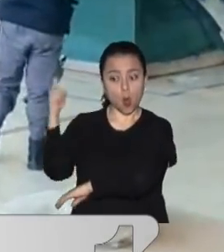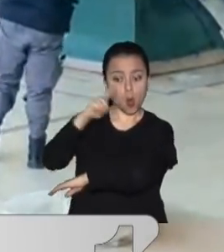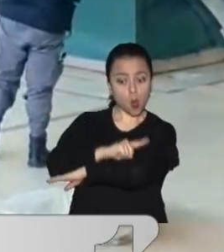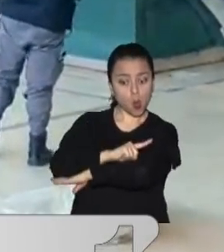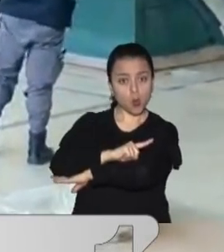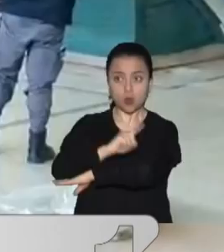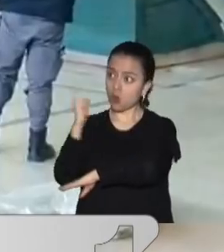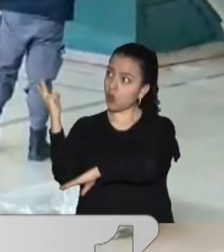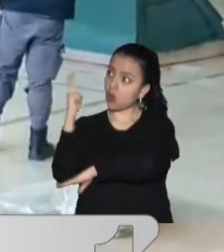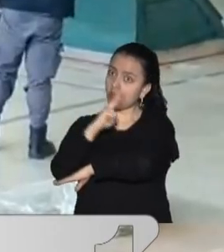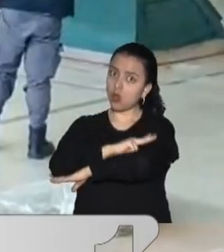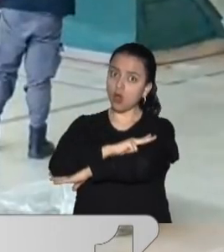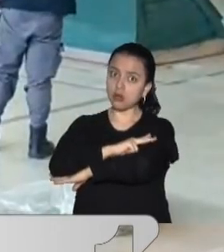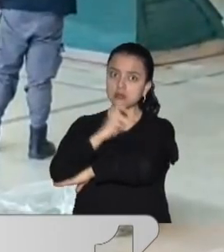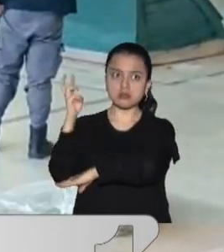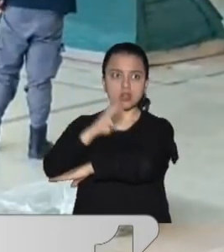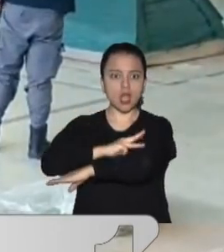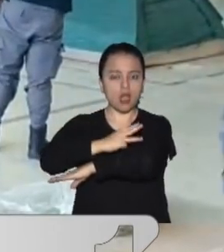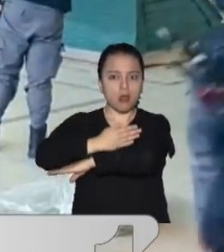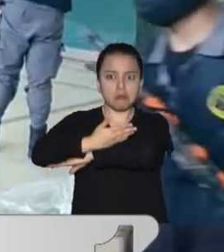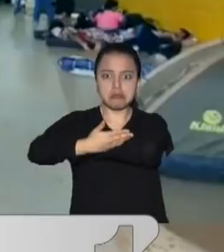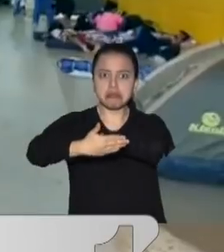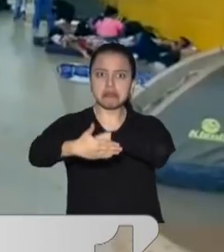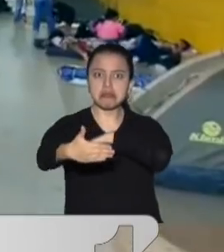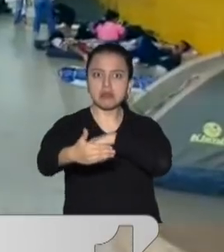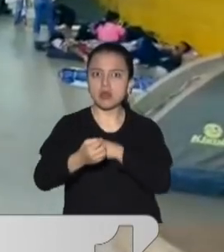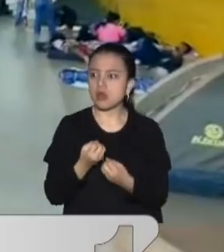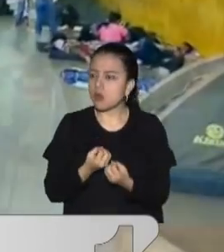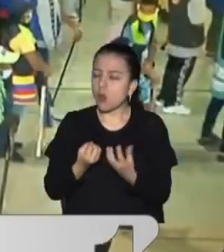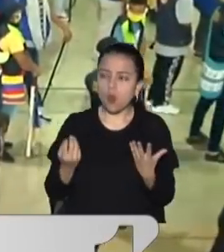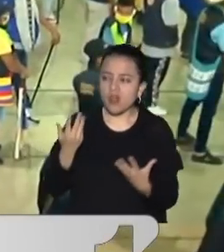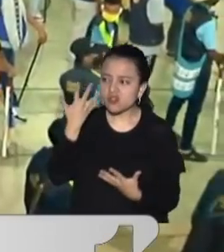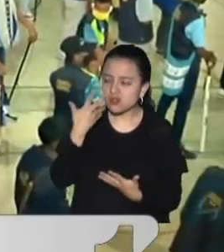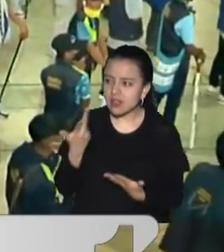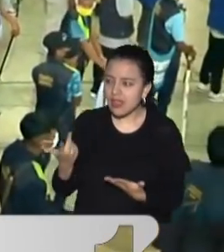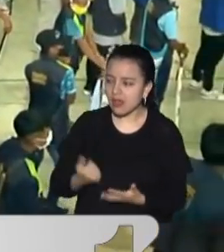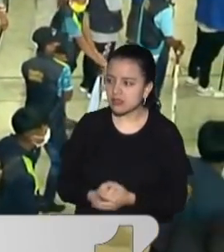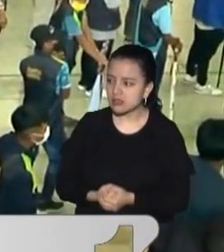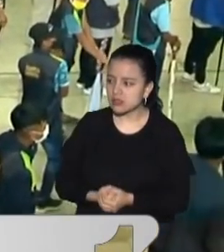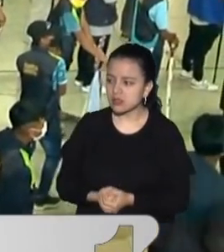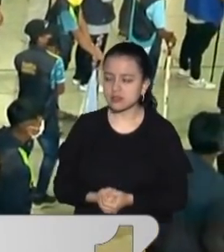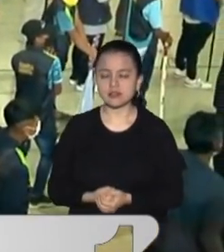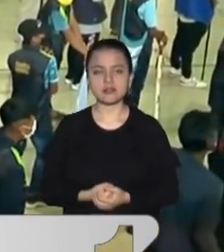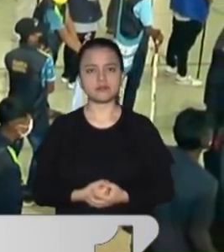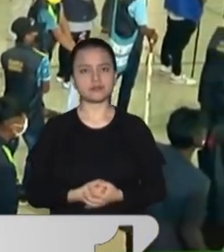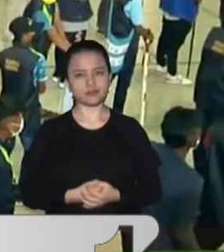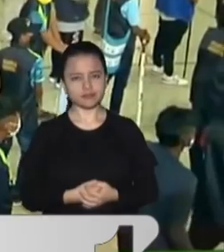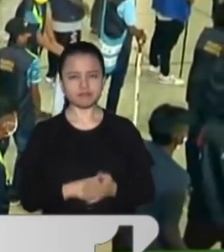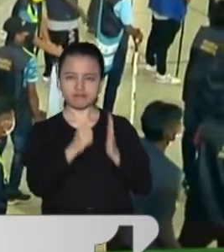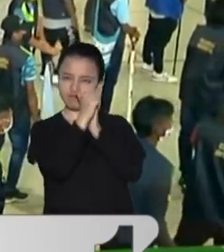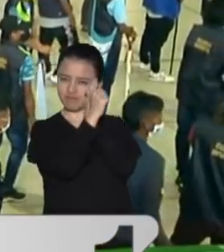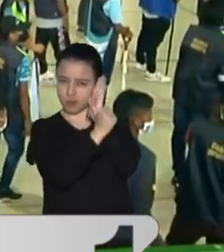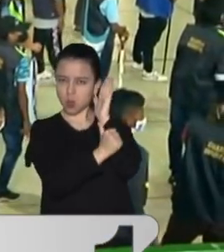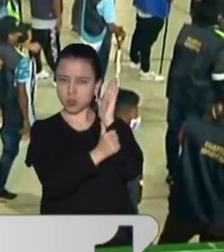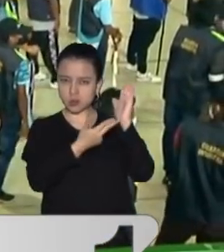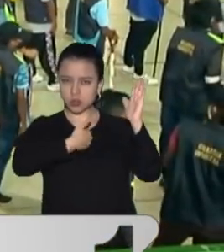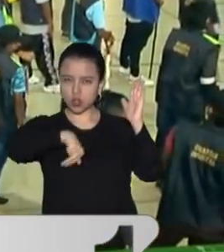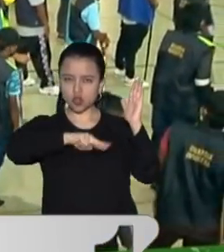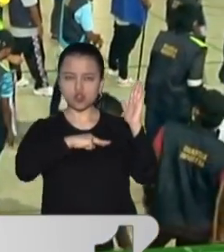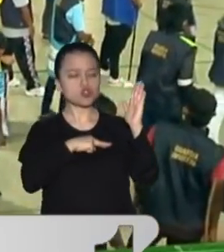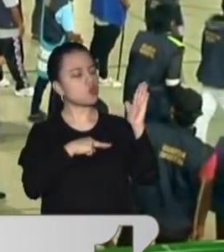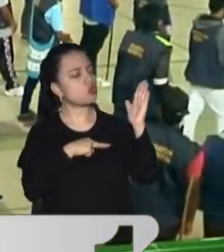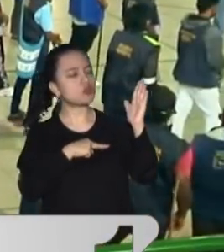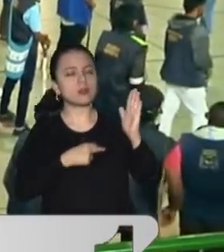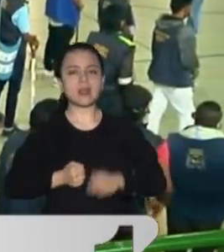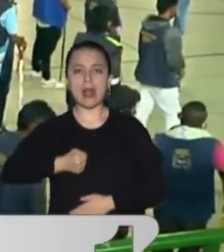en Medellín hasta que sean escuchados y atendidos. ¿Qué es lo que van a hacer? ¿Cuál es la programación? En la programación de nosotros, de la Minga,